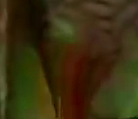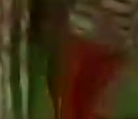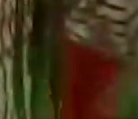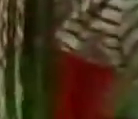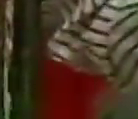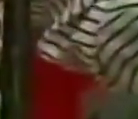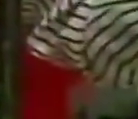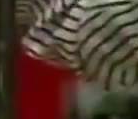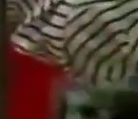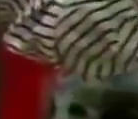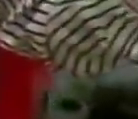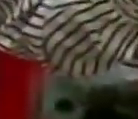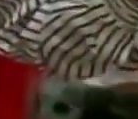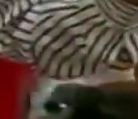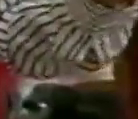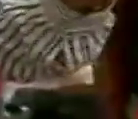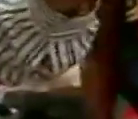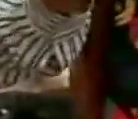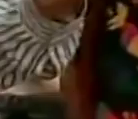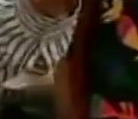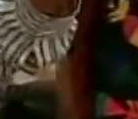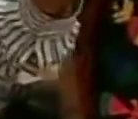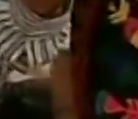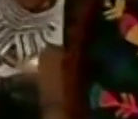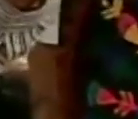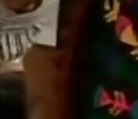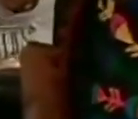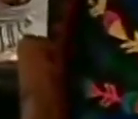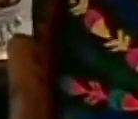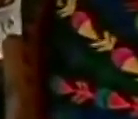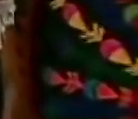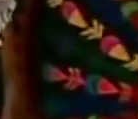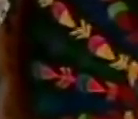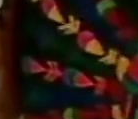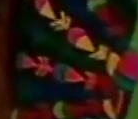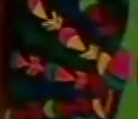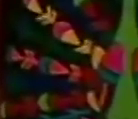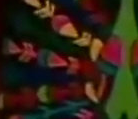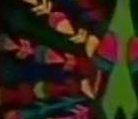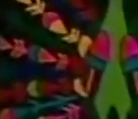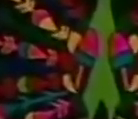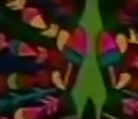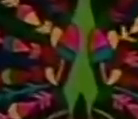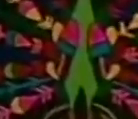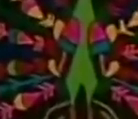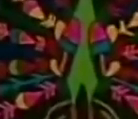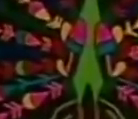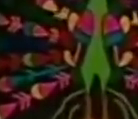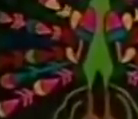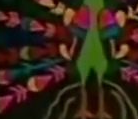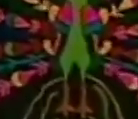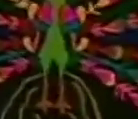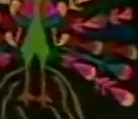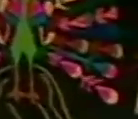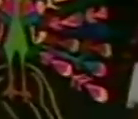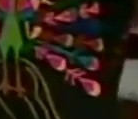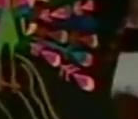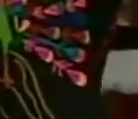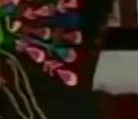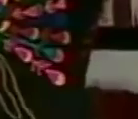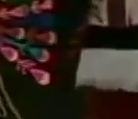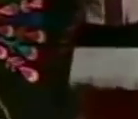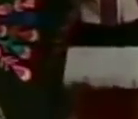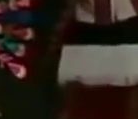Oye, dano lander por esto dano, a un arenco dano la seta por un arenco dano